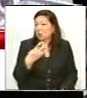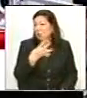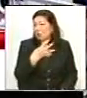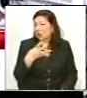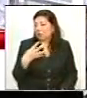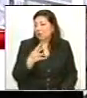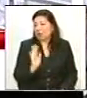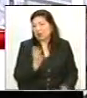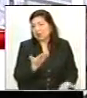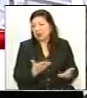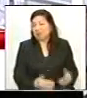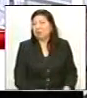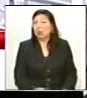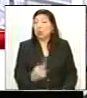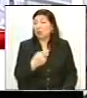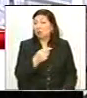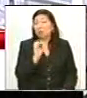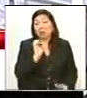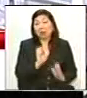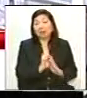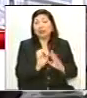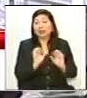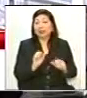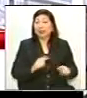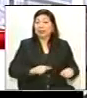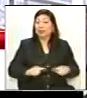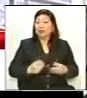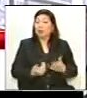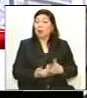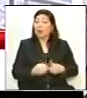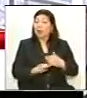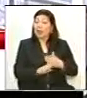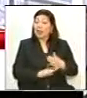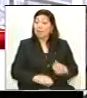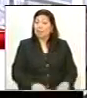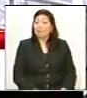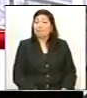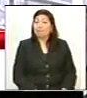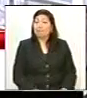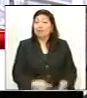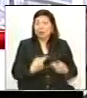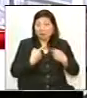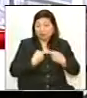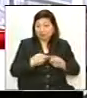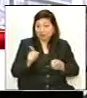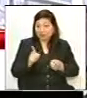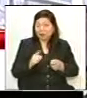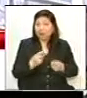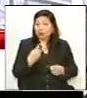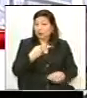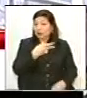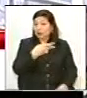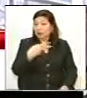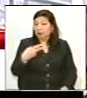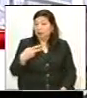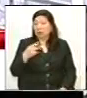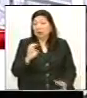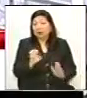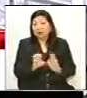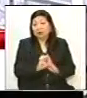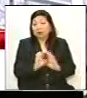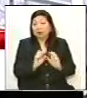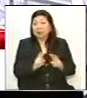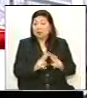4 semanas. 1 semana, por ejemplo, para mirar si hay direccionamiento o no en las bases y sale el informe. 2 semanas para, por ejemplo, ver si